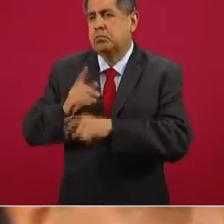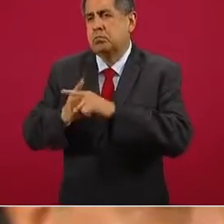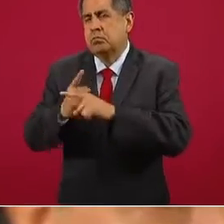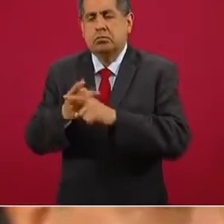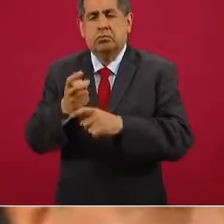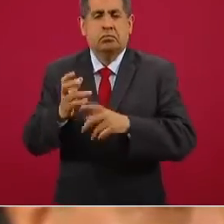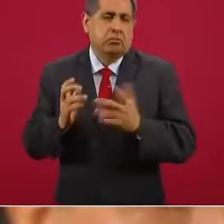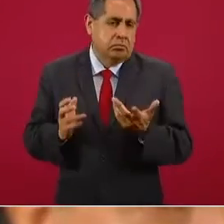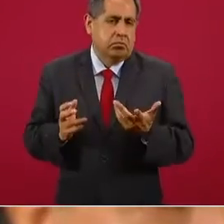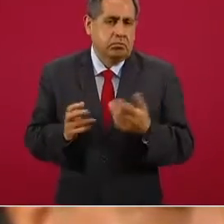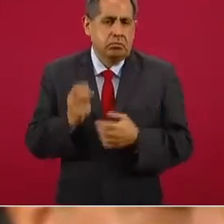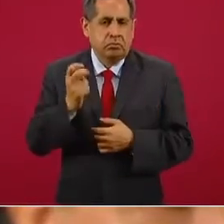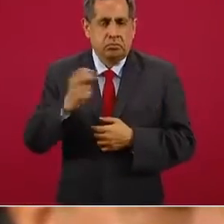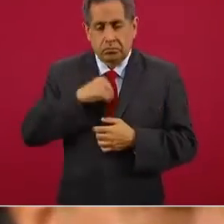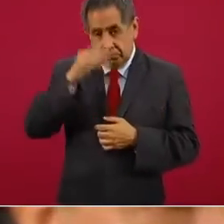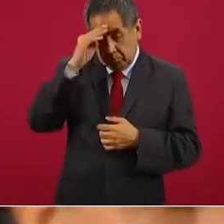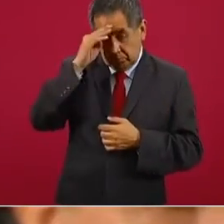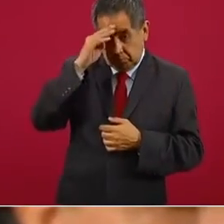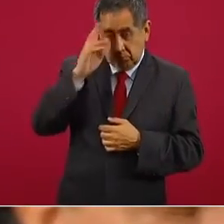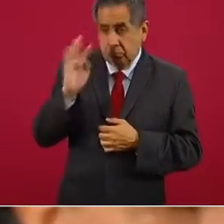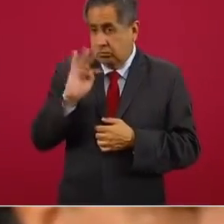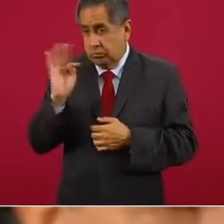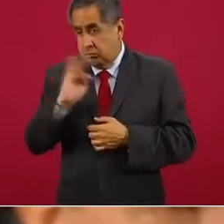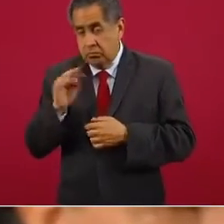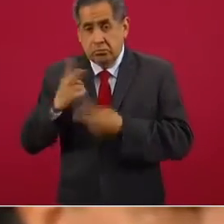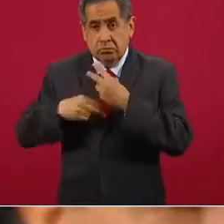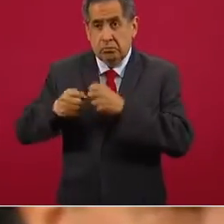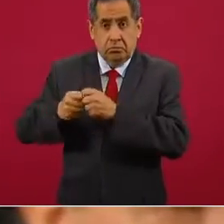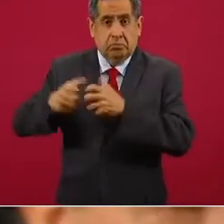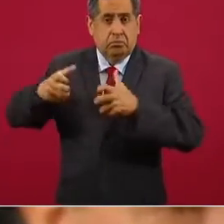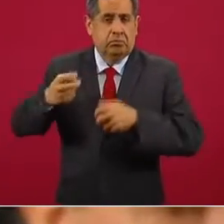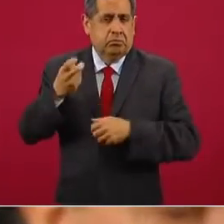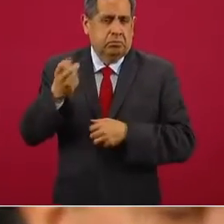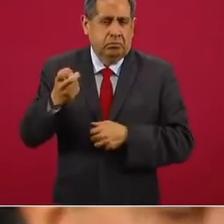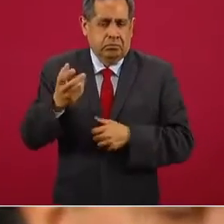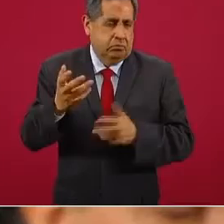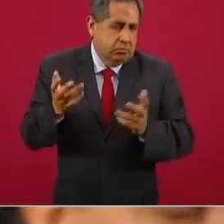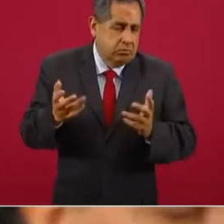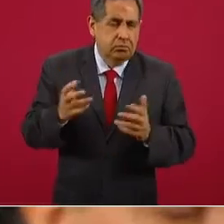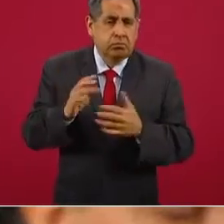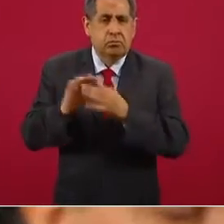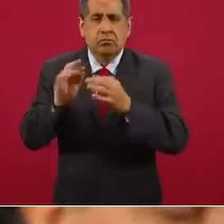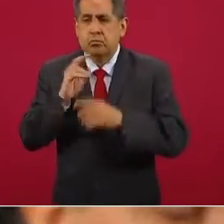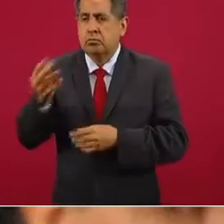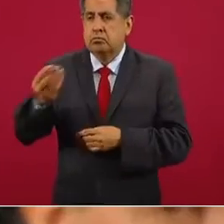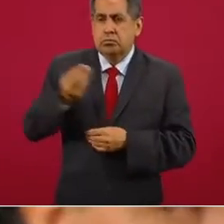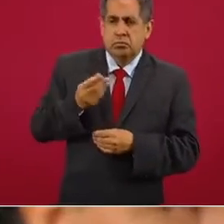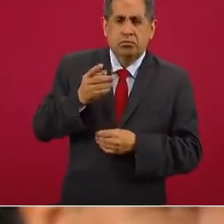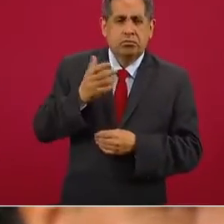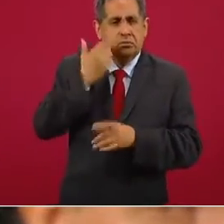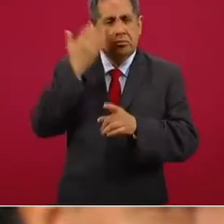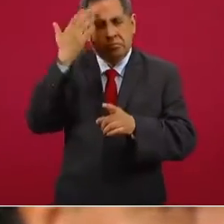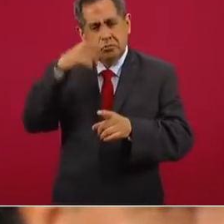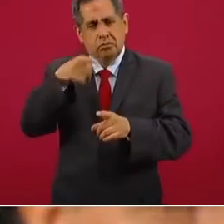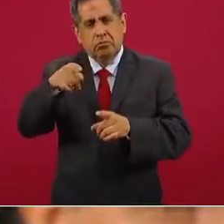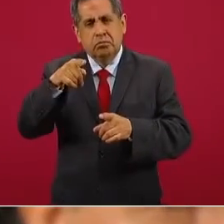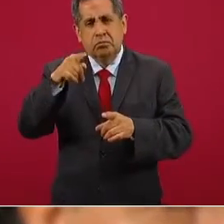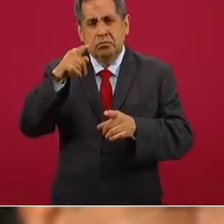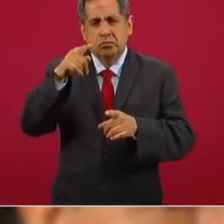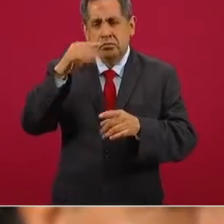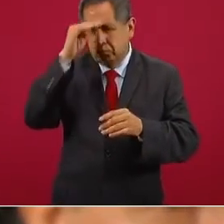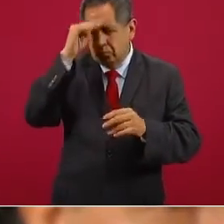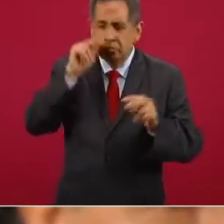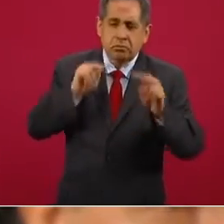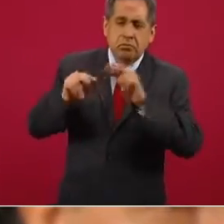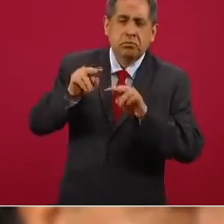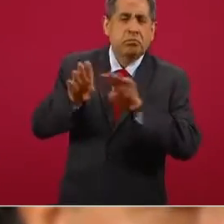positivos. Entonces, por eso en ese sentido se habla de que están incrementando las cifras que reportan a la Federación. Me gustaría saber usted cómo ha